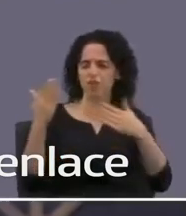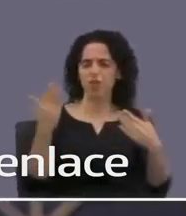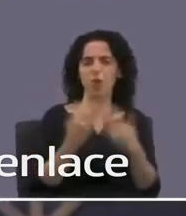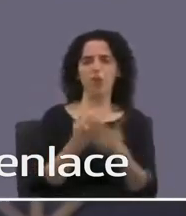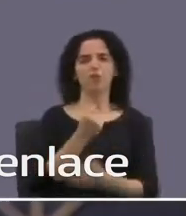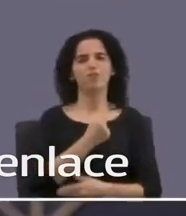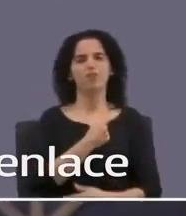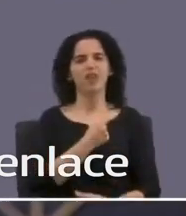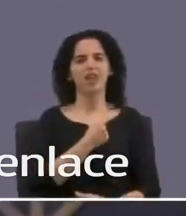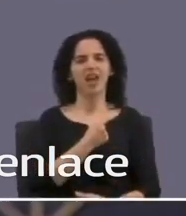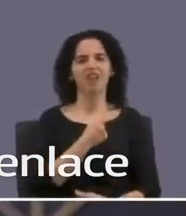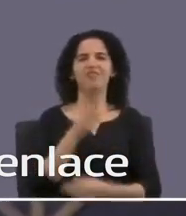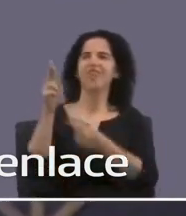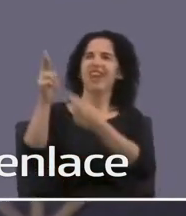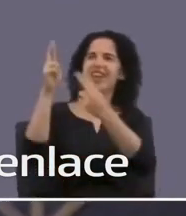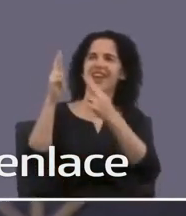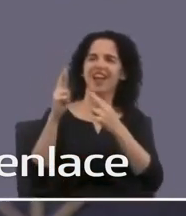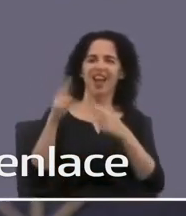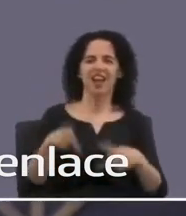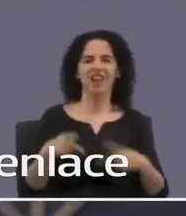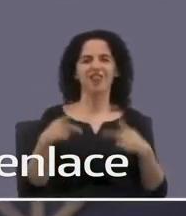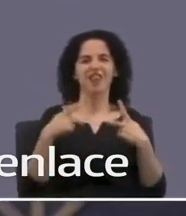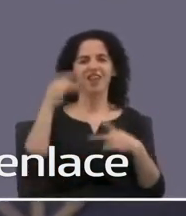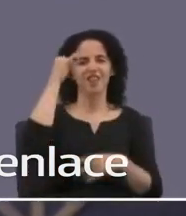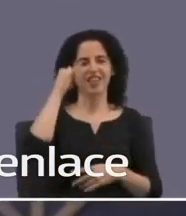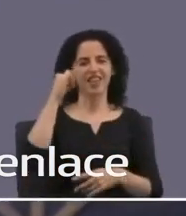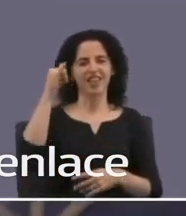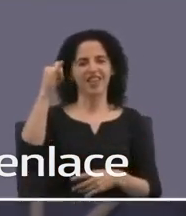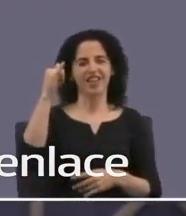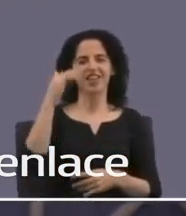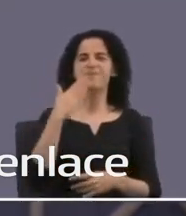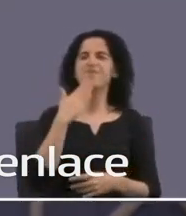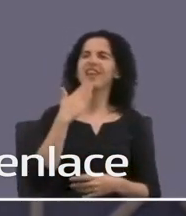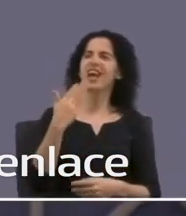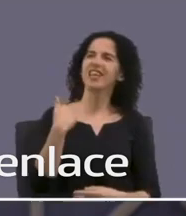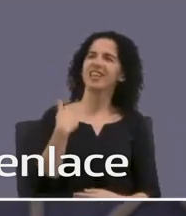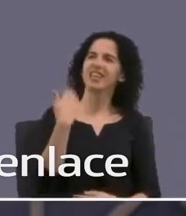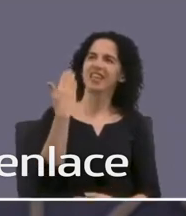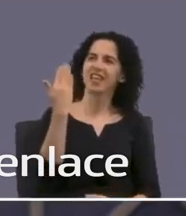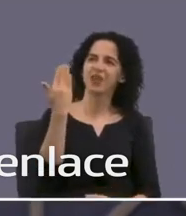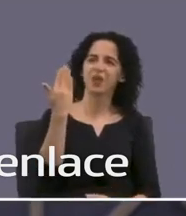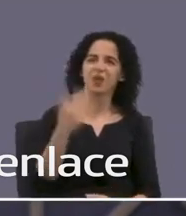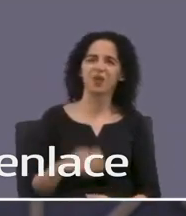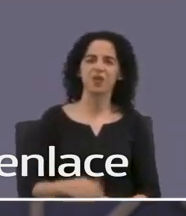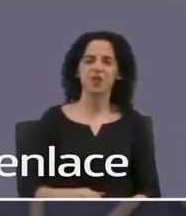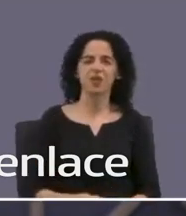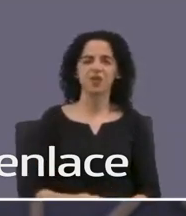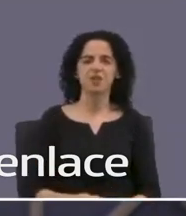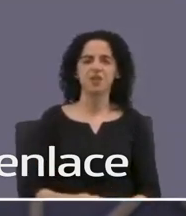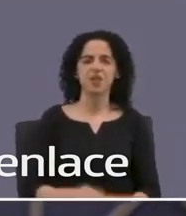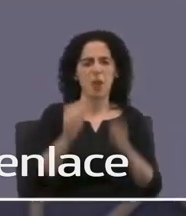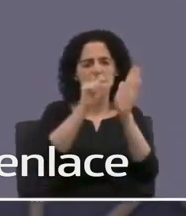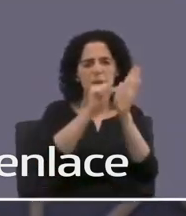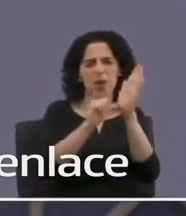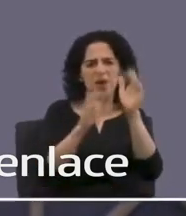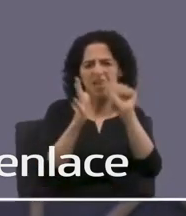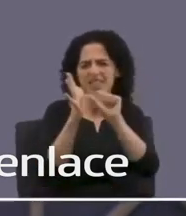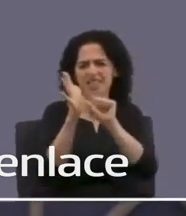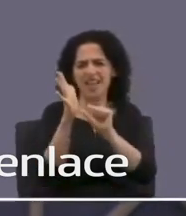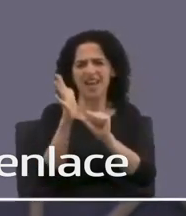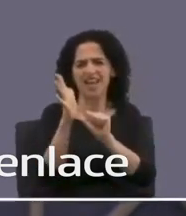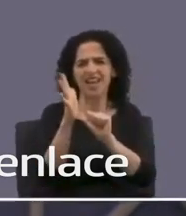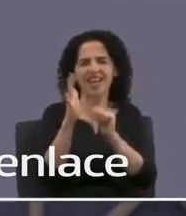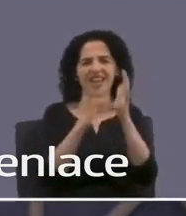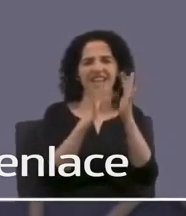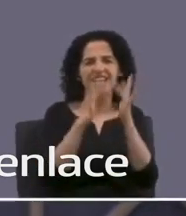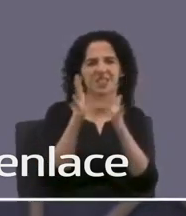de todos mis pecados y el regalo de la vida eterna. Gracias, Señor. Y por las